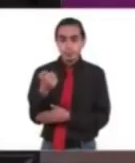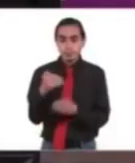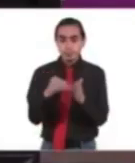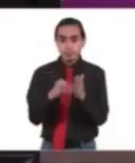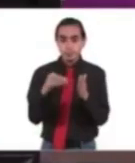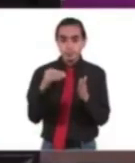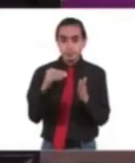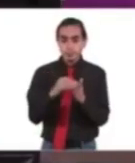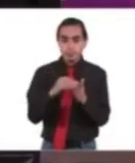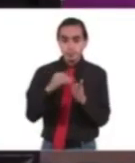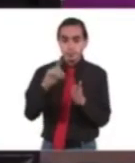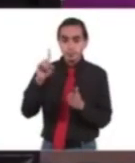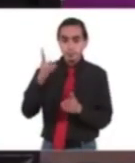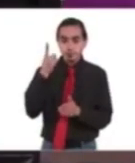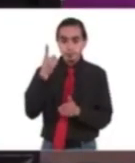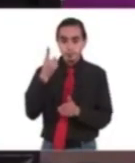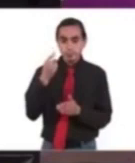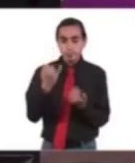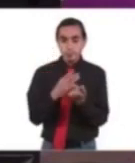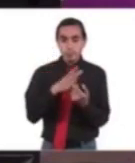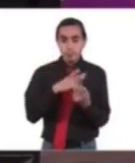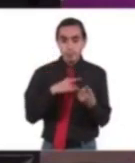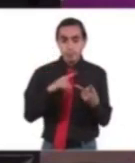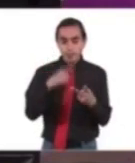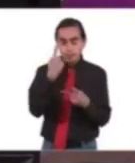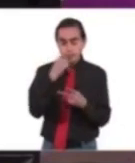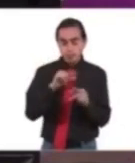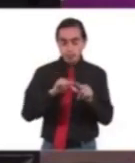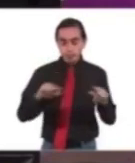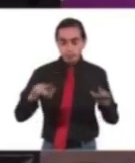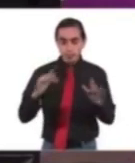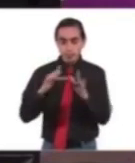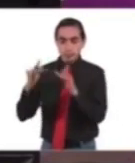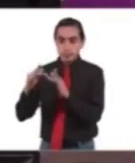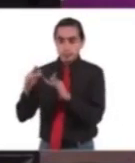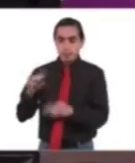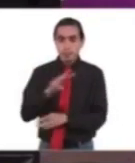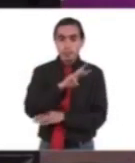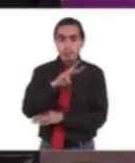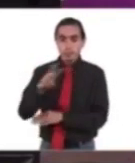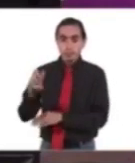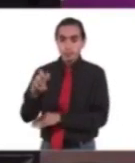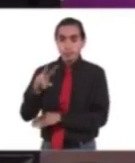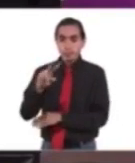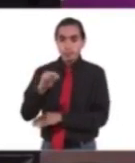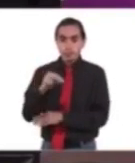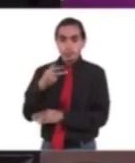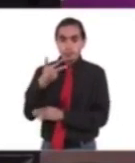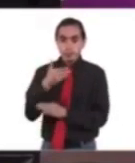red de transmisión? 380 millones. 380 millones de dólares.